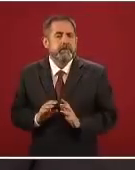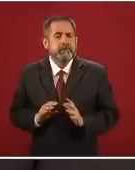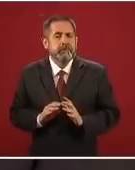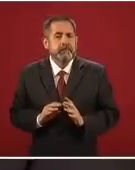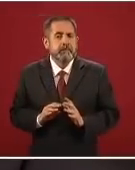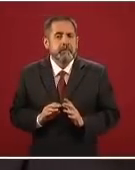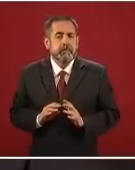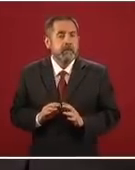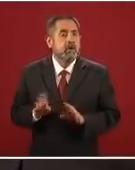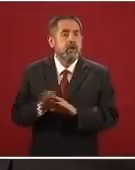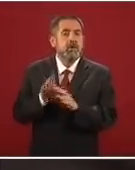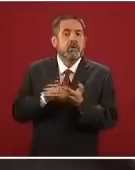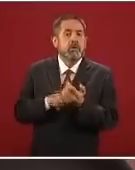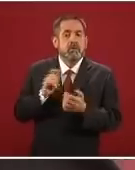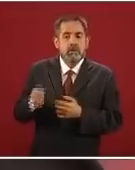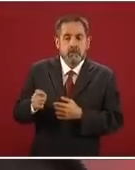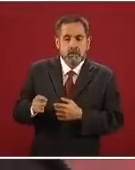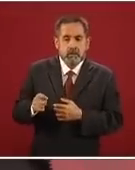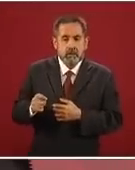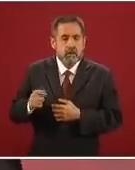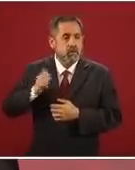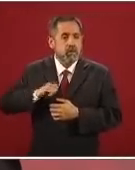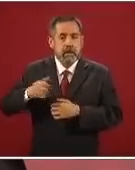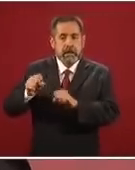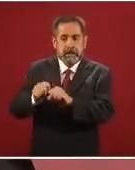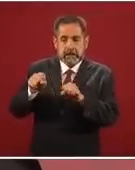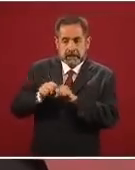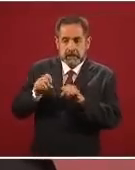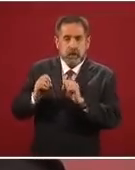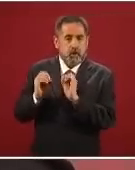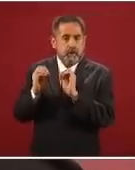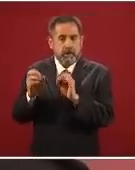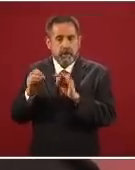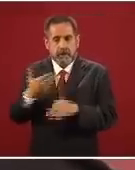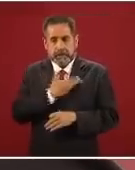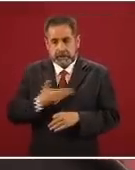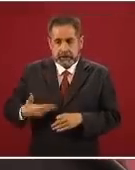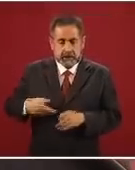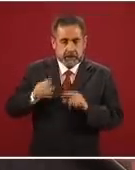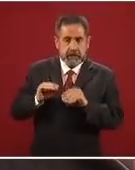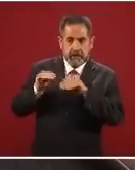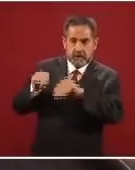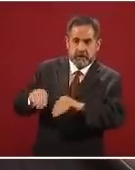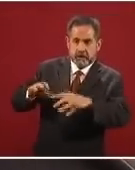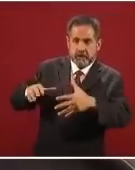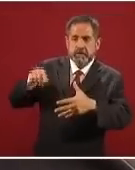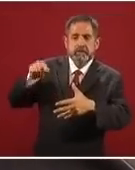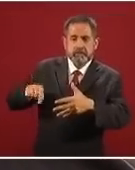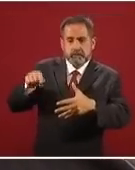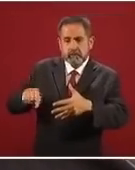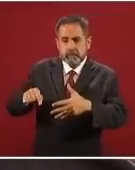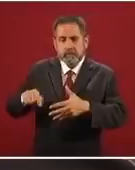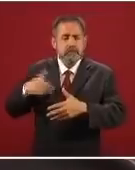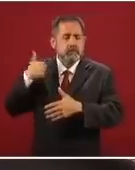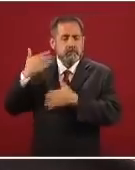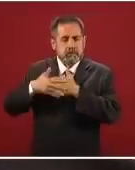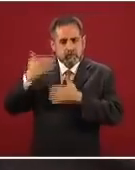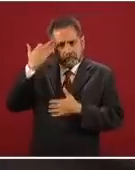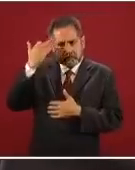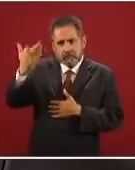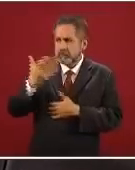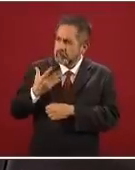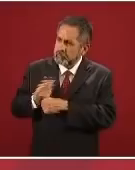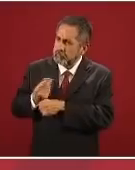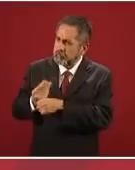lo que corresponde a los salones y a la oficina presidencial va a quedar al paso del tiempo cuando se